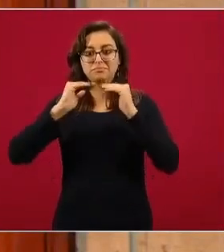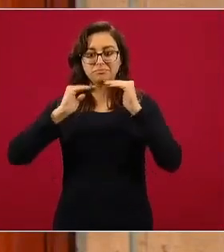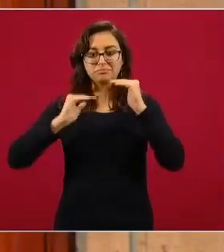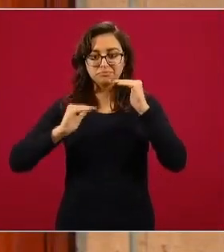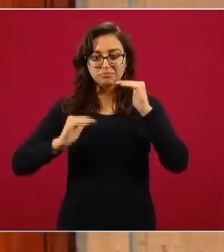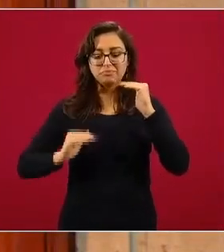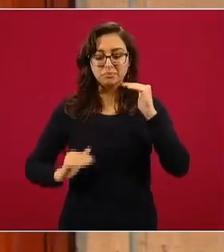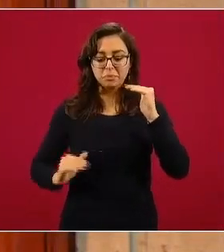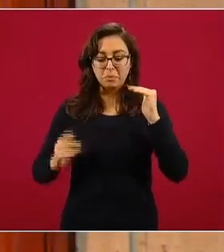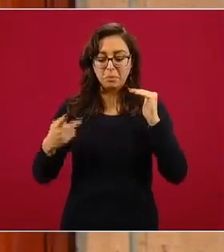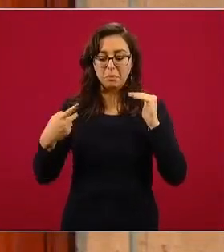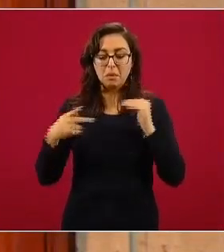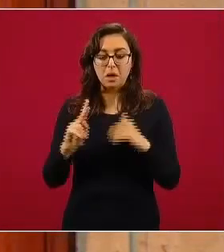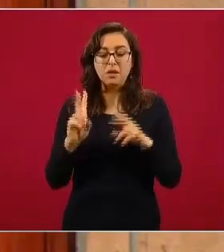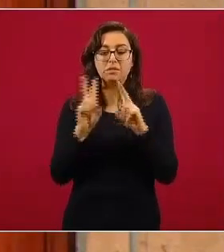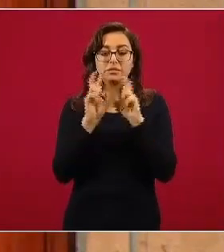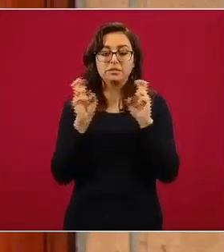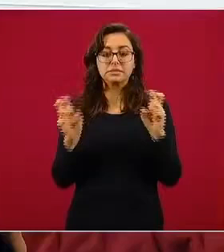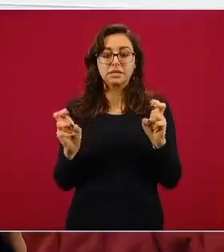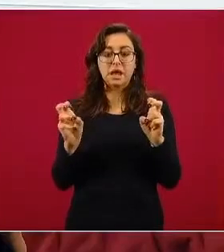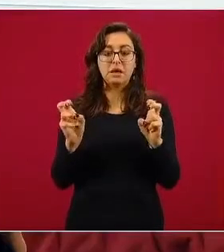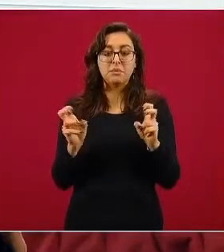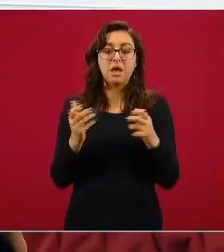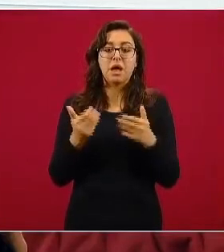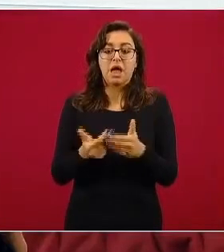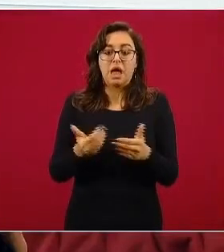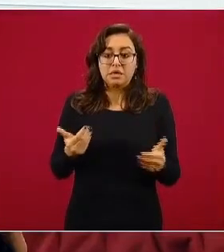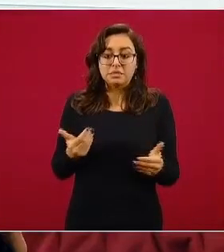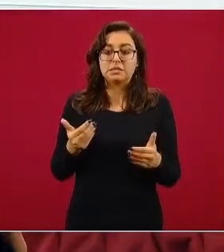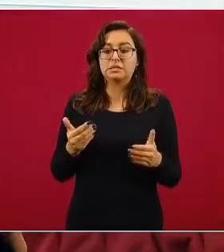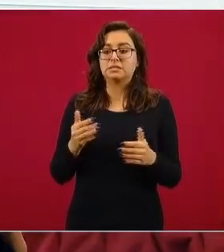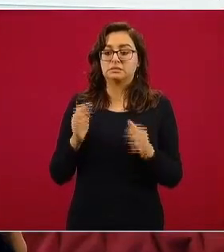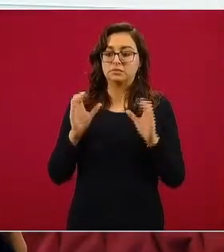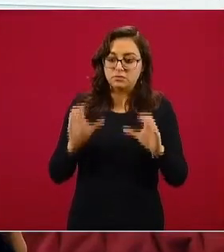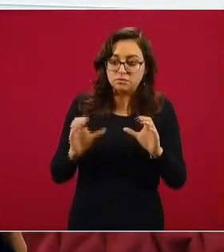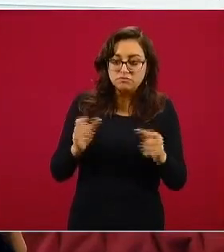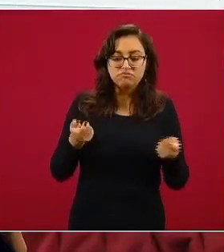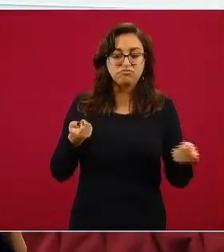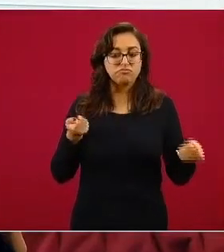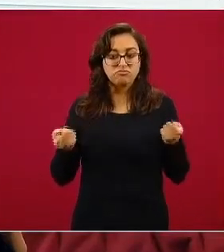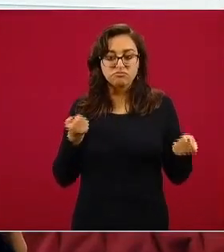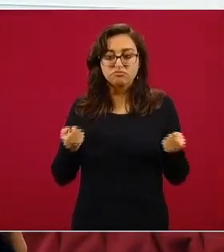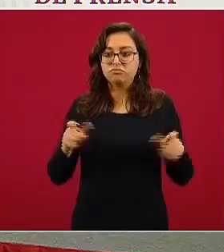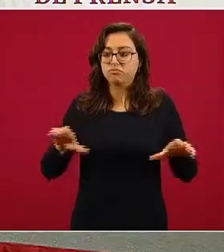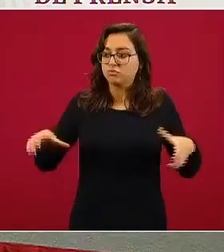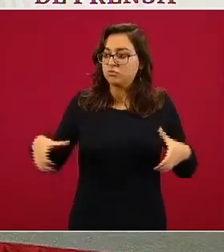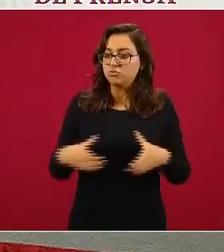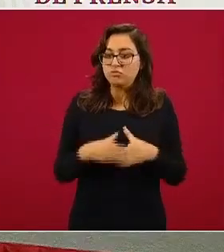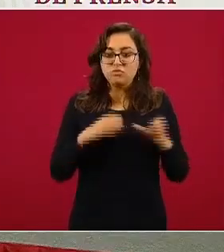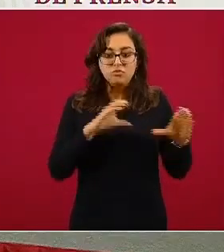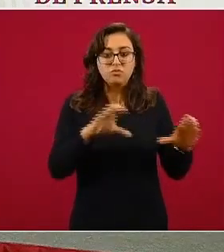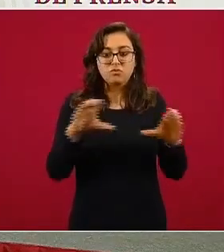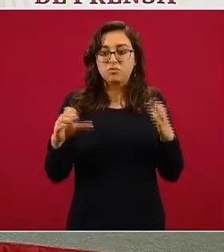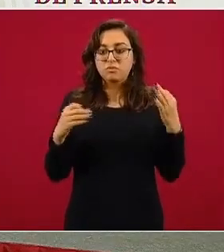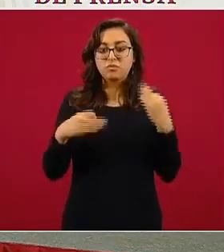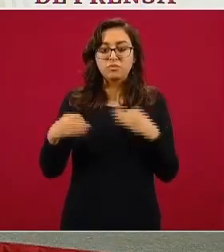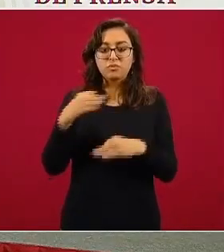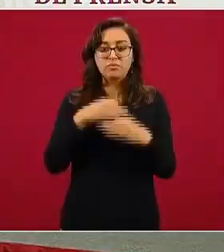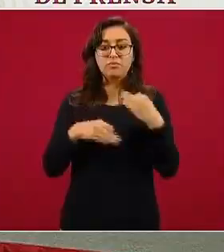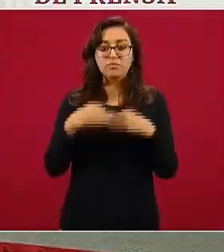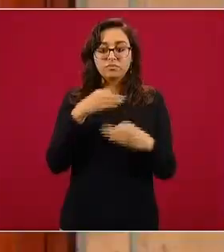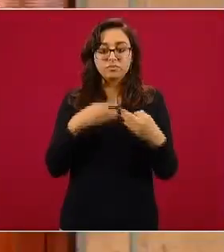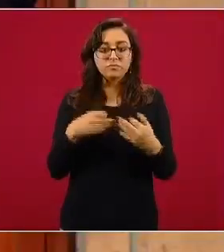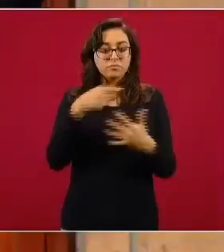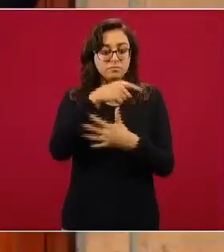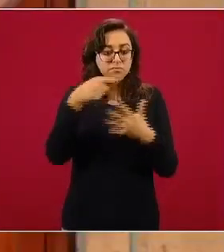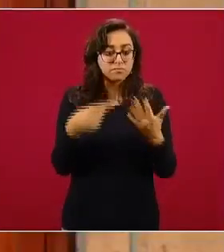acciones de prevención y de mitigación comunitaria se continúen implementando y todos juntos las sigamos poniendo en